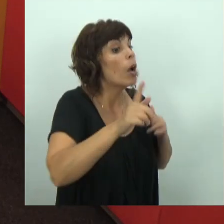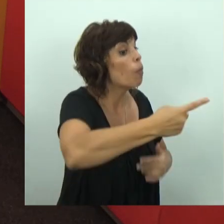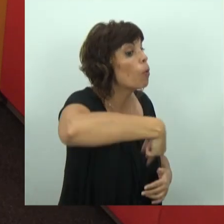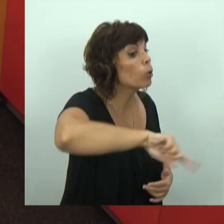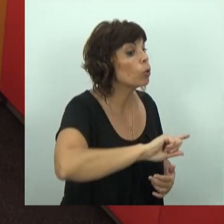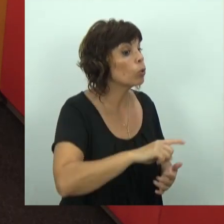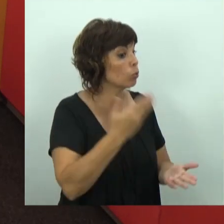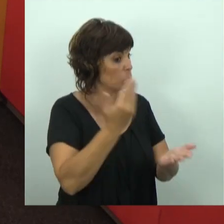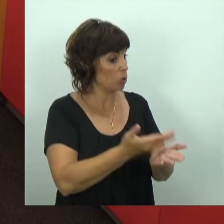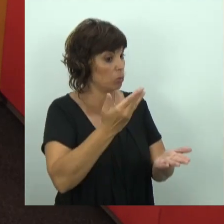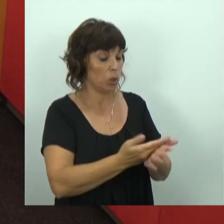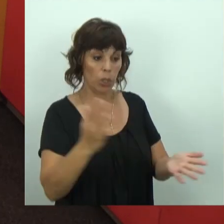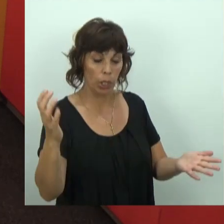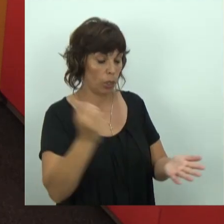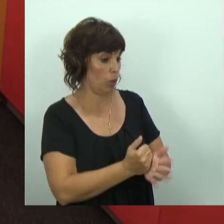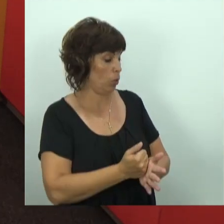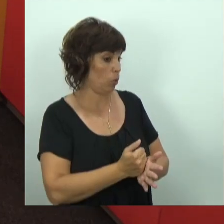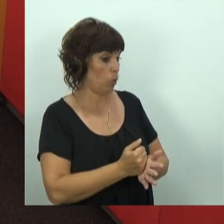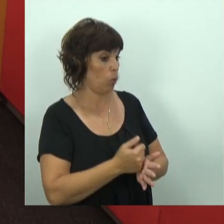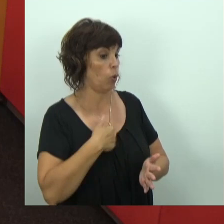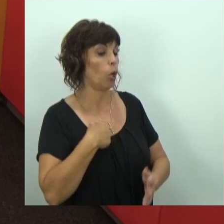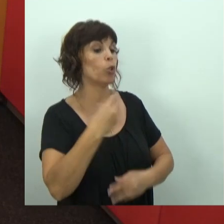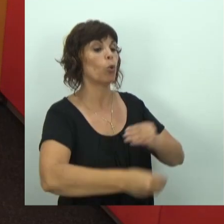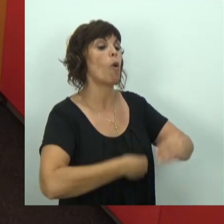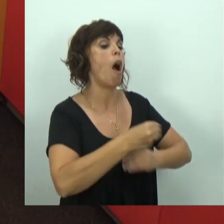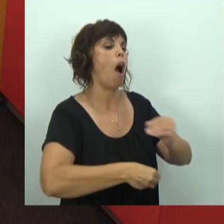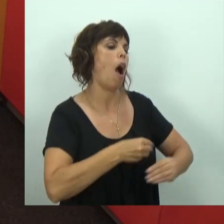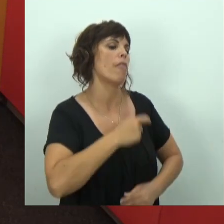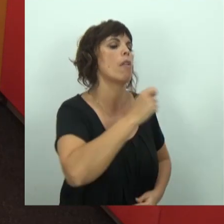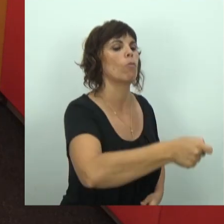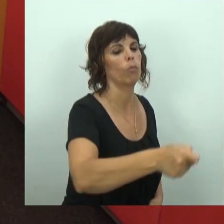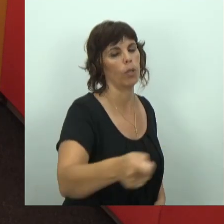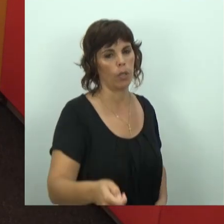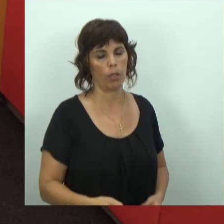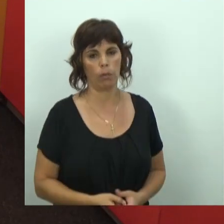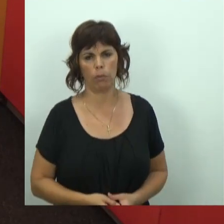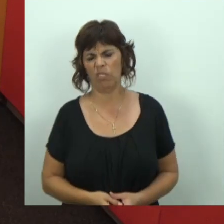Algunos dirán: esto suena como, no, esto es imposible.